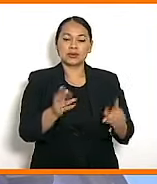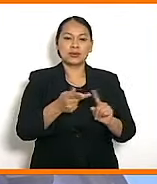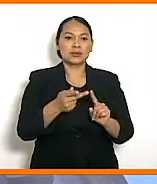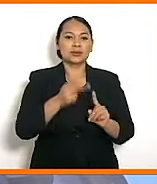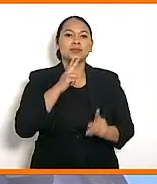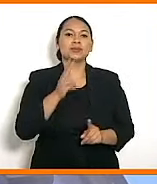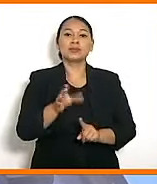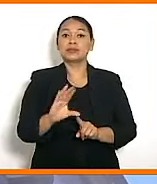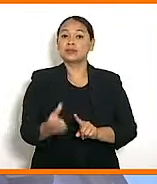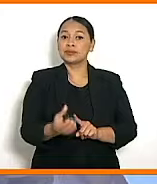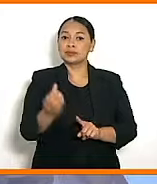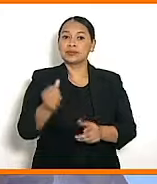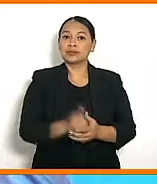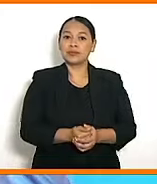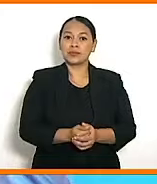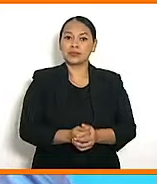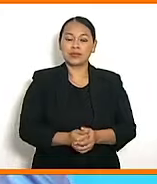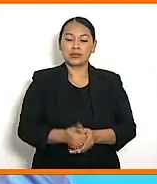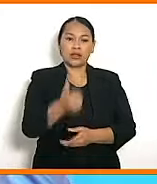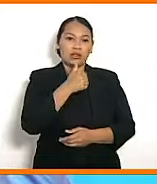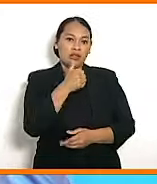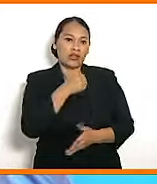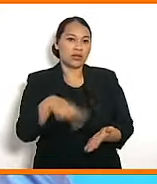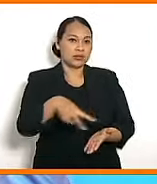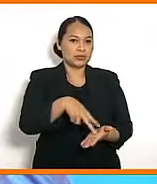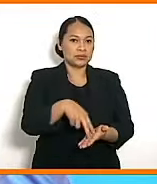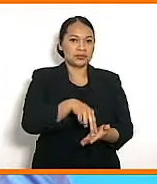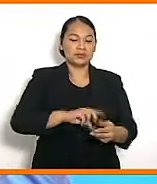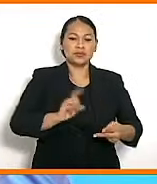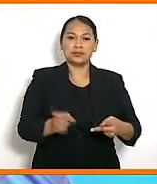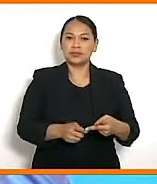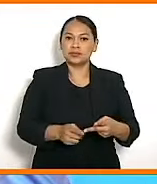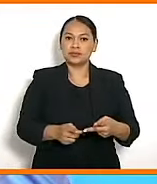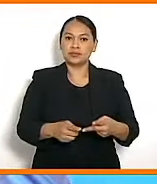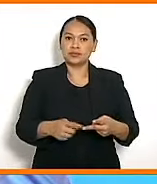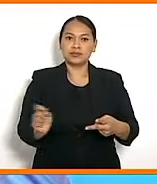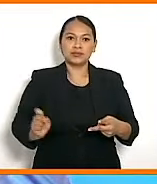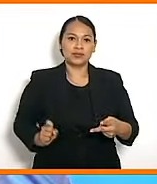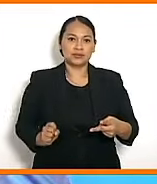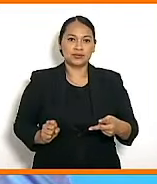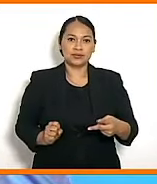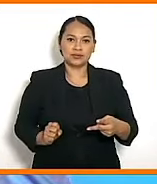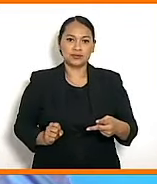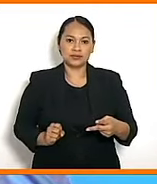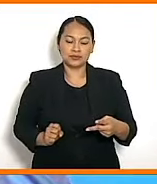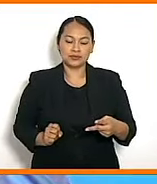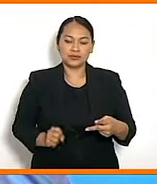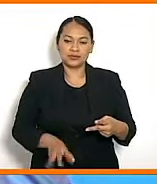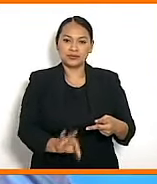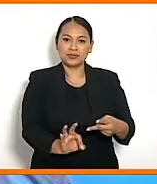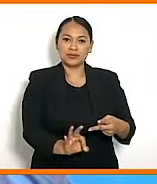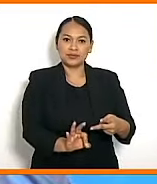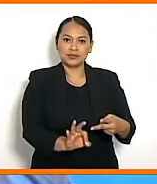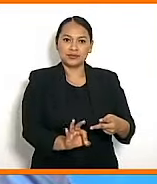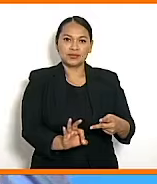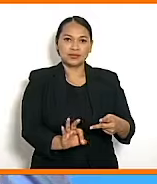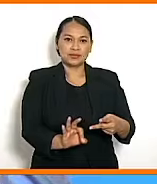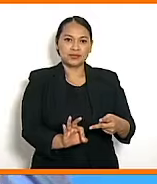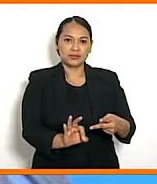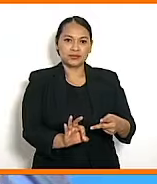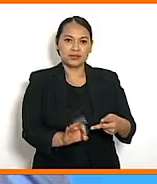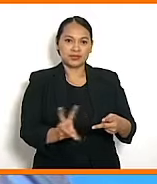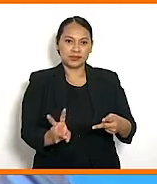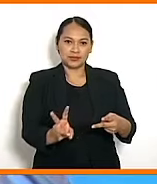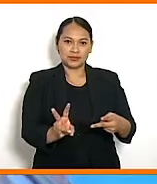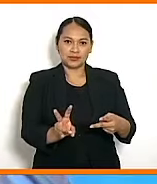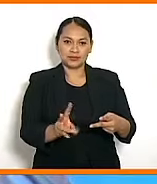su catrachada Patero. Atentos porque en la segunda posición tu primer dígito es 9, tu segundo dígito